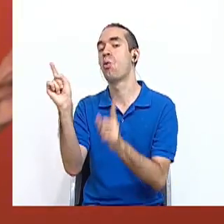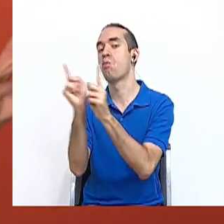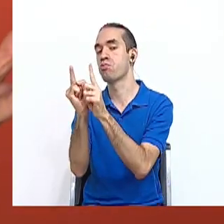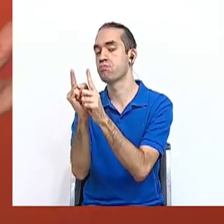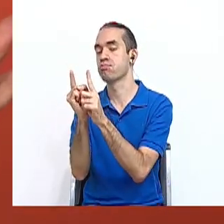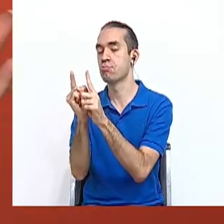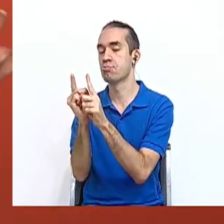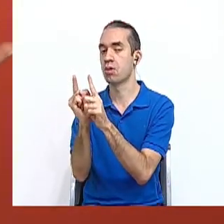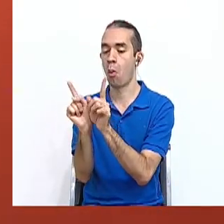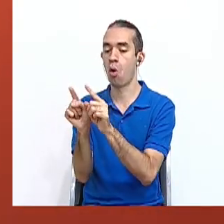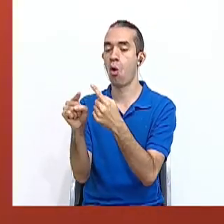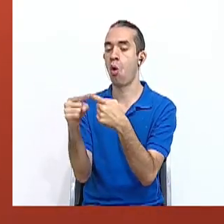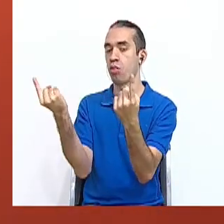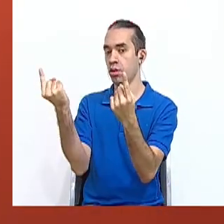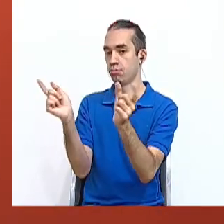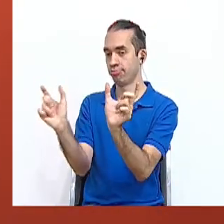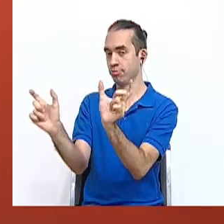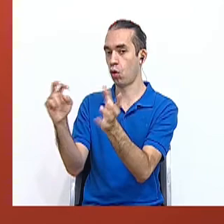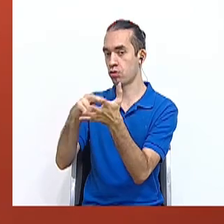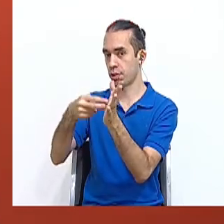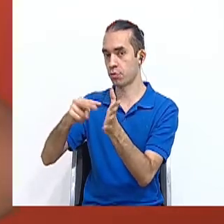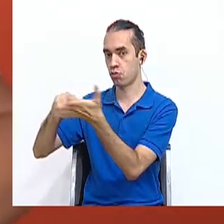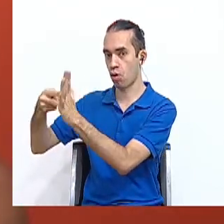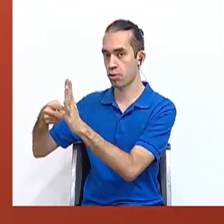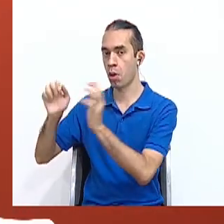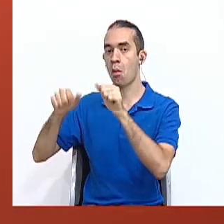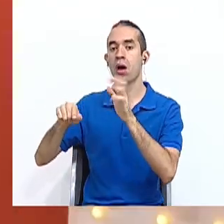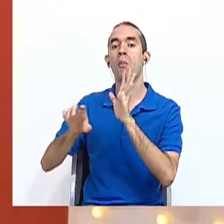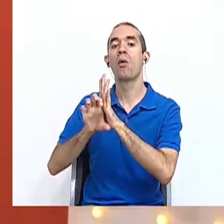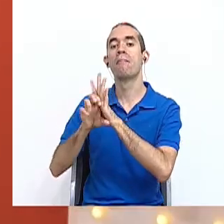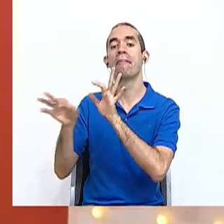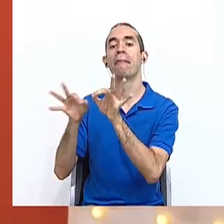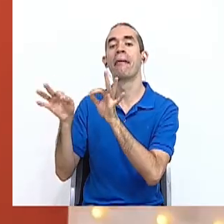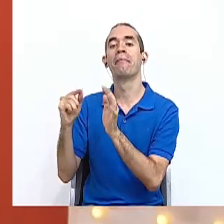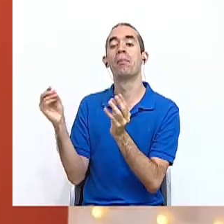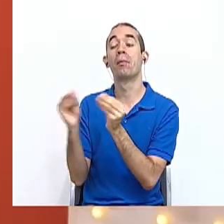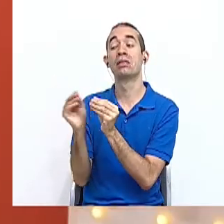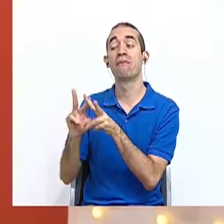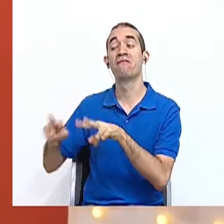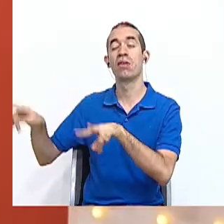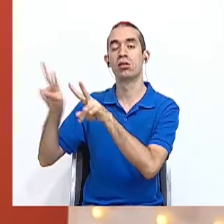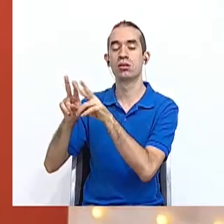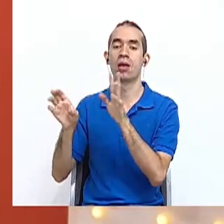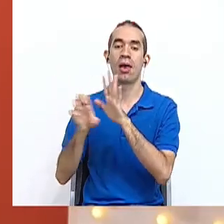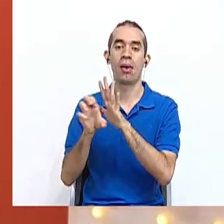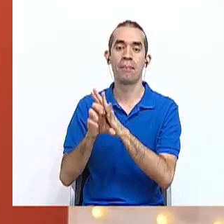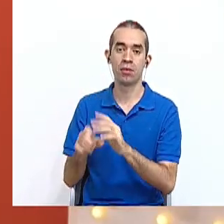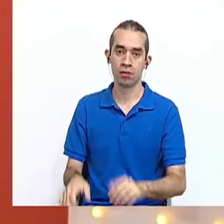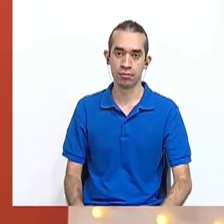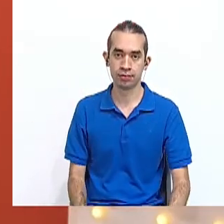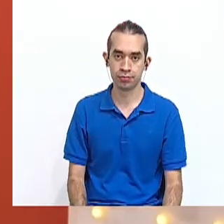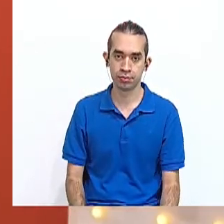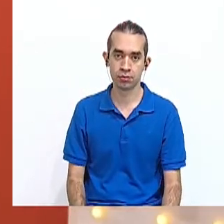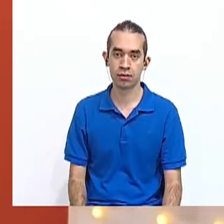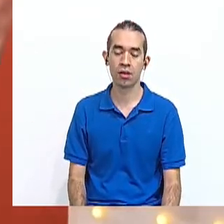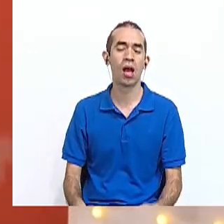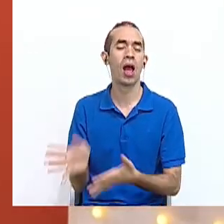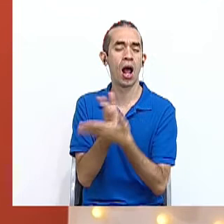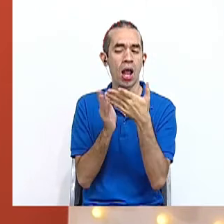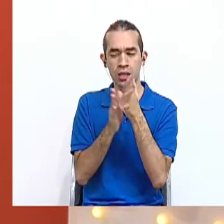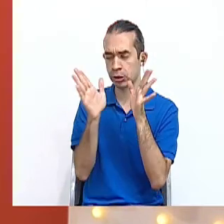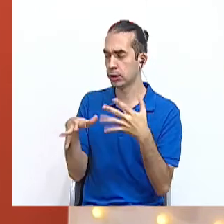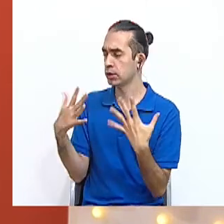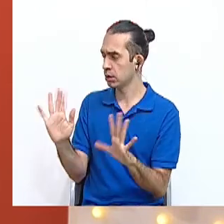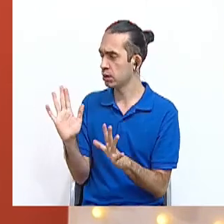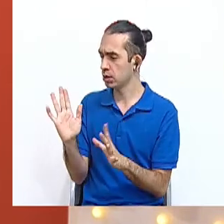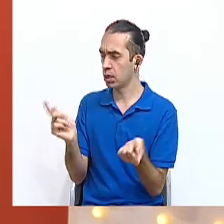puede usarse para dar a entender que tiene más valor que otra cosa. Ejemplo, ¿quién sino vos? Ha cambiado varias